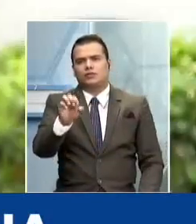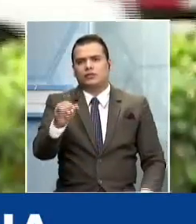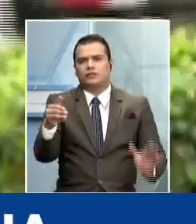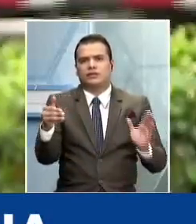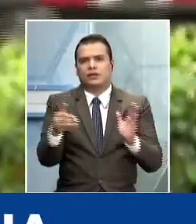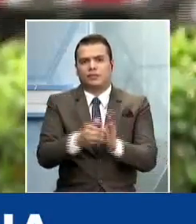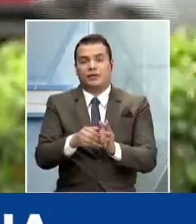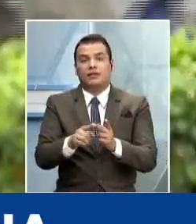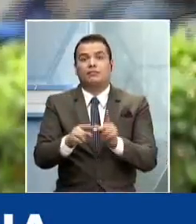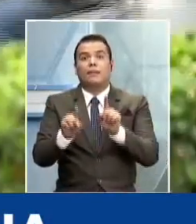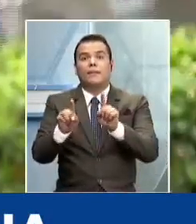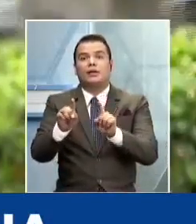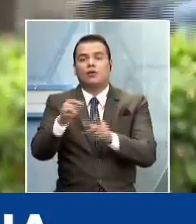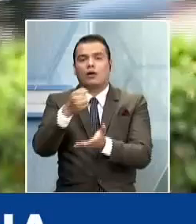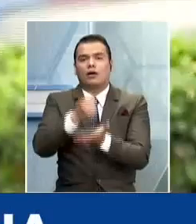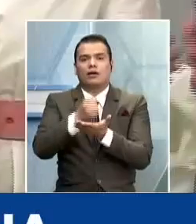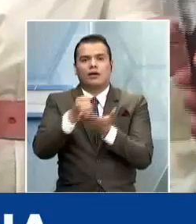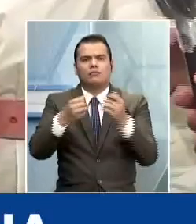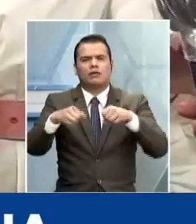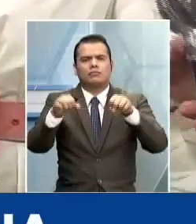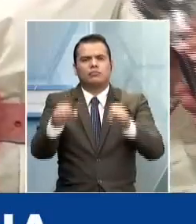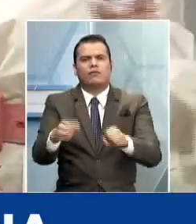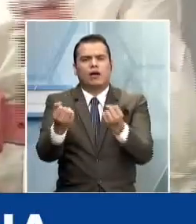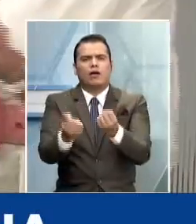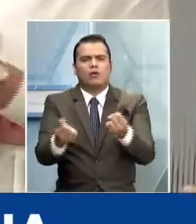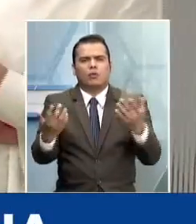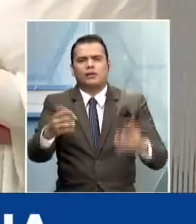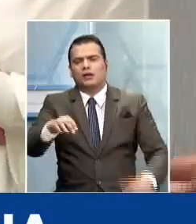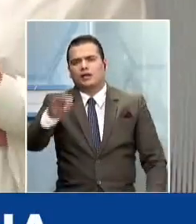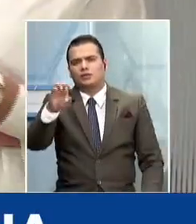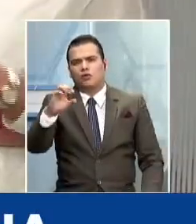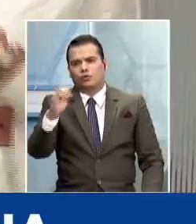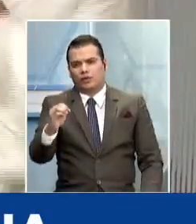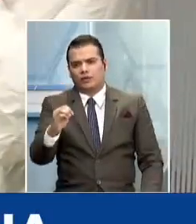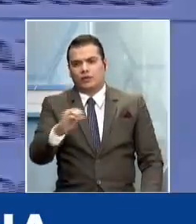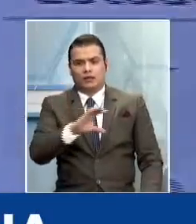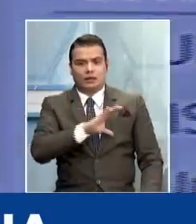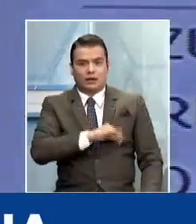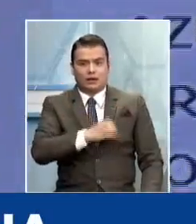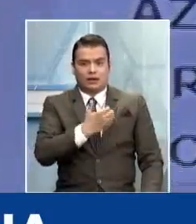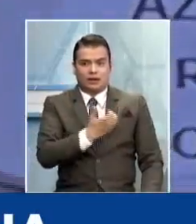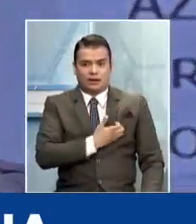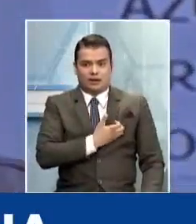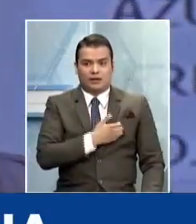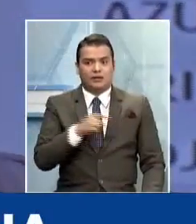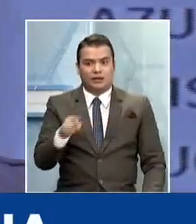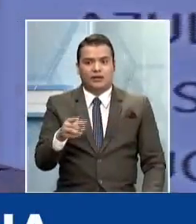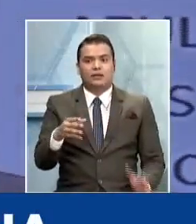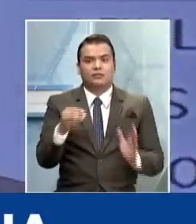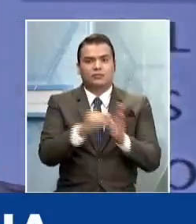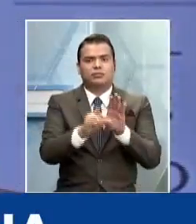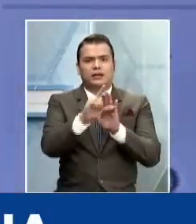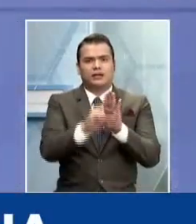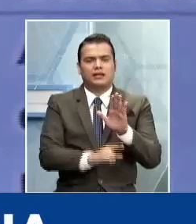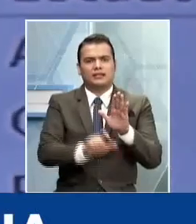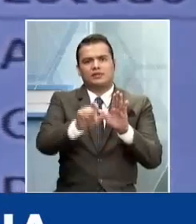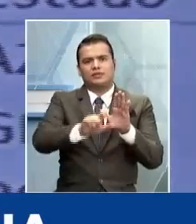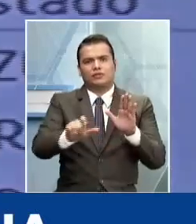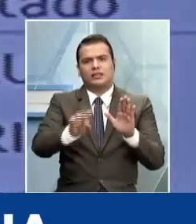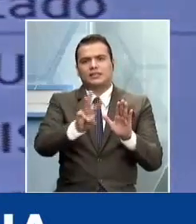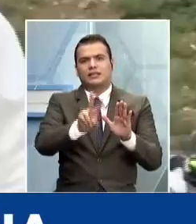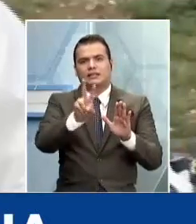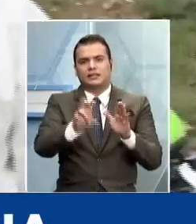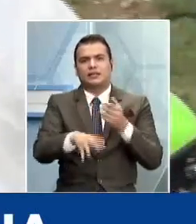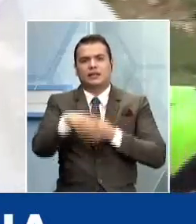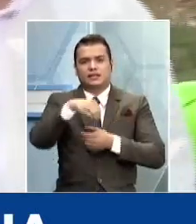90.000 deberán ser avaladas por la entidad. El alcalde de Cali, Jorge Iván Ospina, hace parte de una lista de 37 mandatarios en